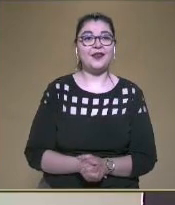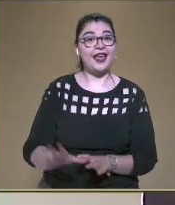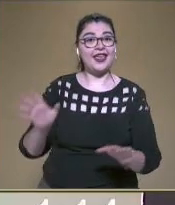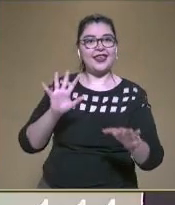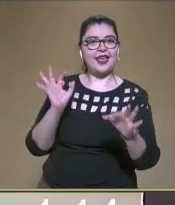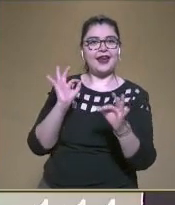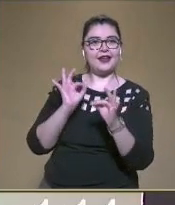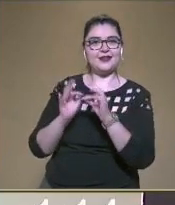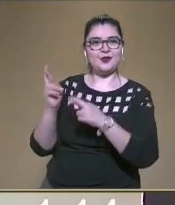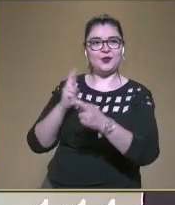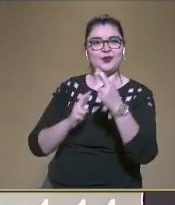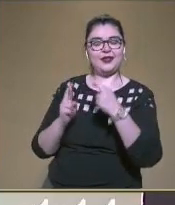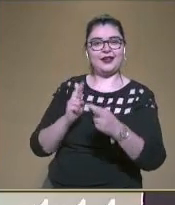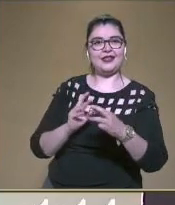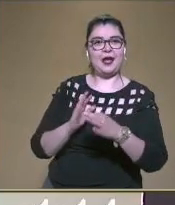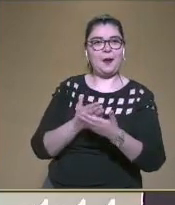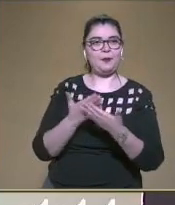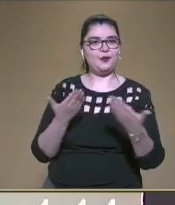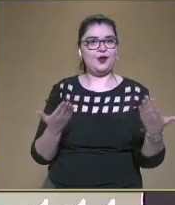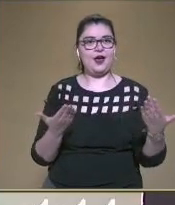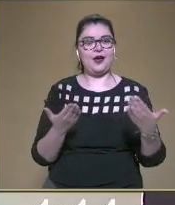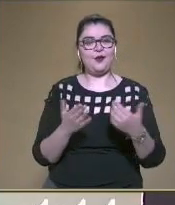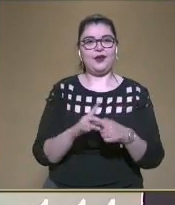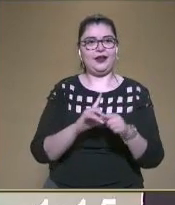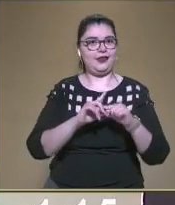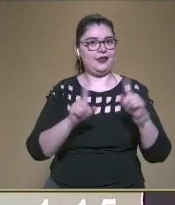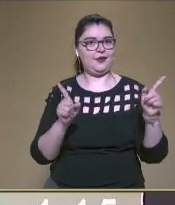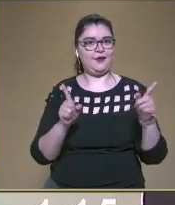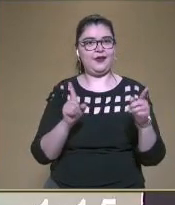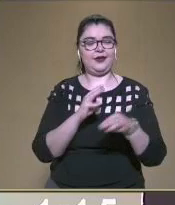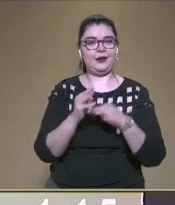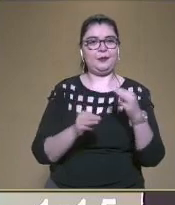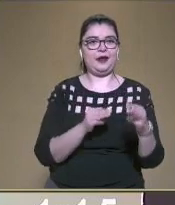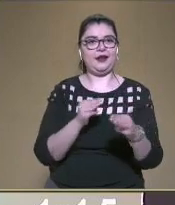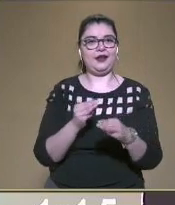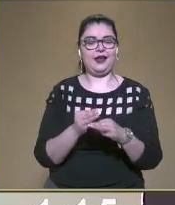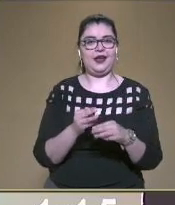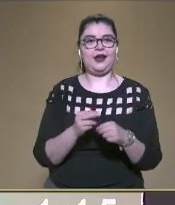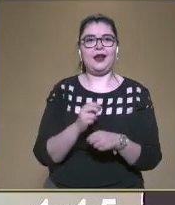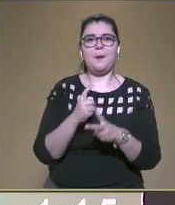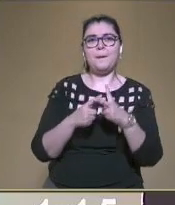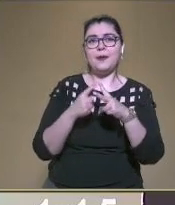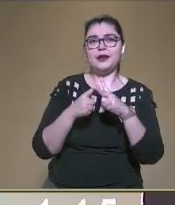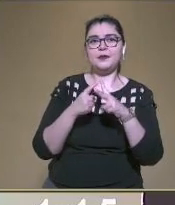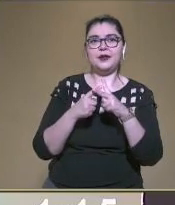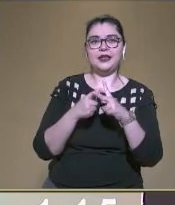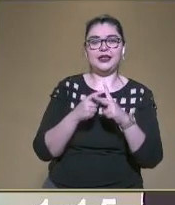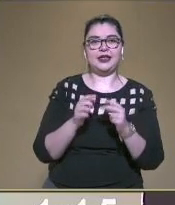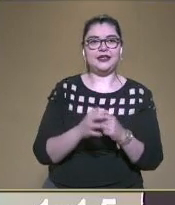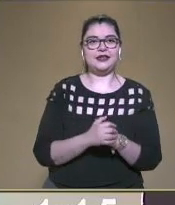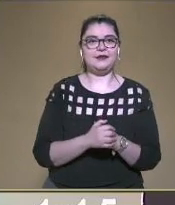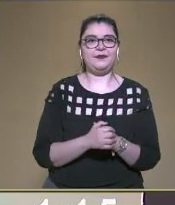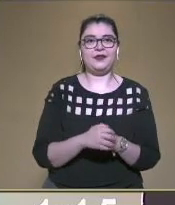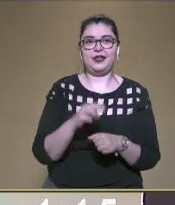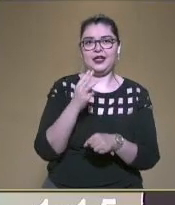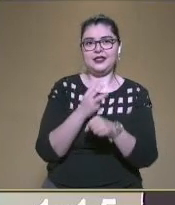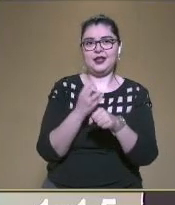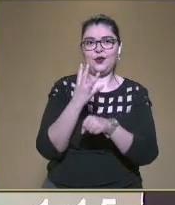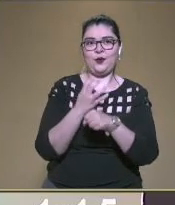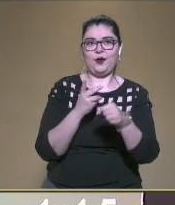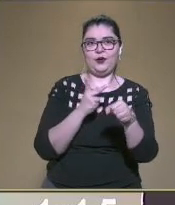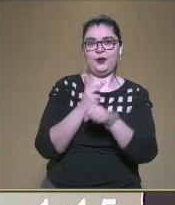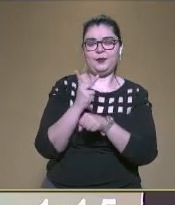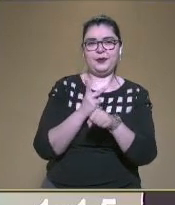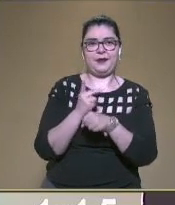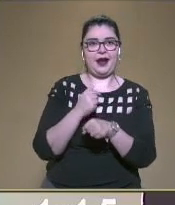Listos, y bueno, pues regresamos nuevamente después de este segmento con la asignatura de matemáticas, donde, bueno, vamos a aprender cosas